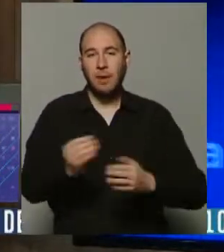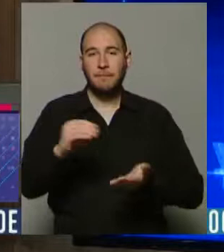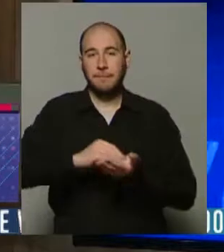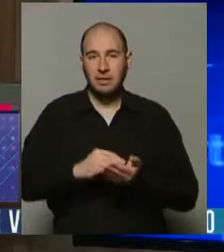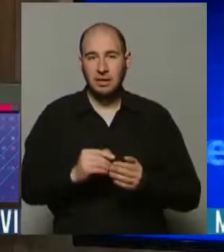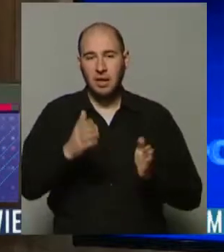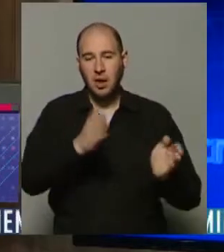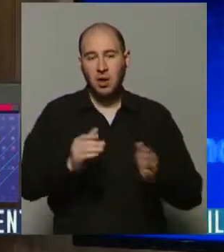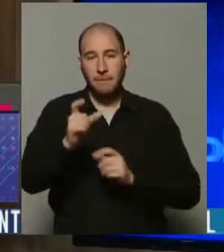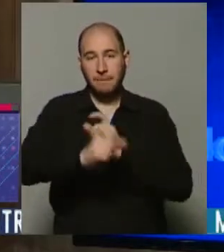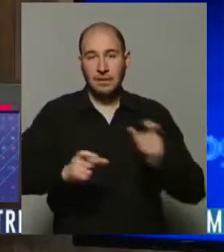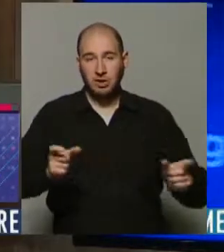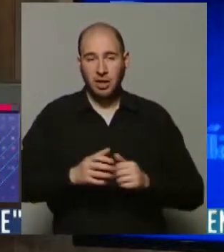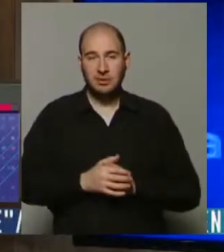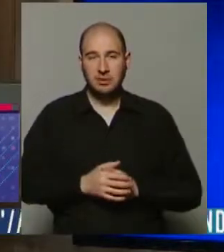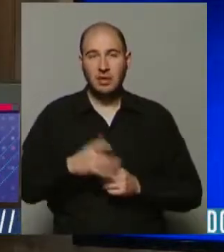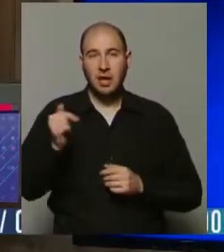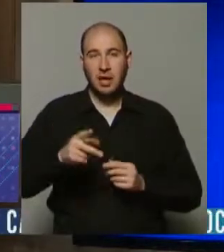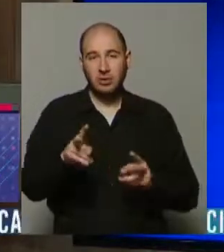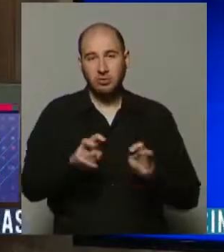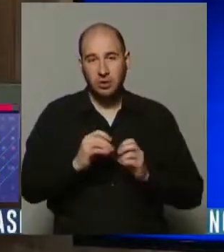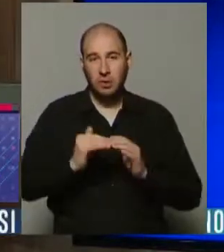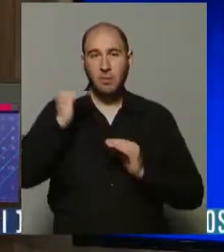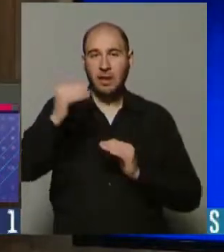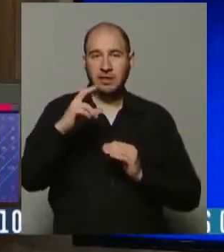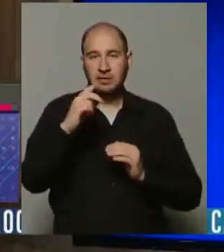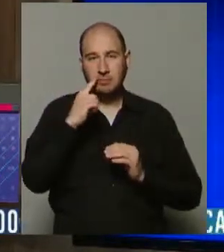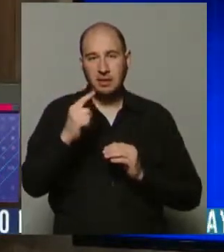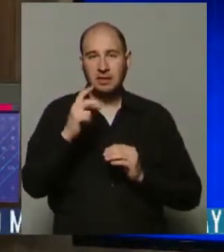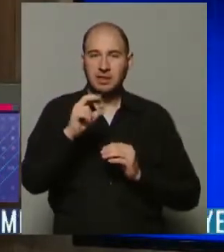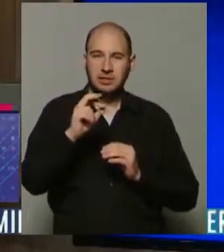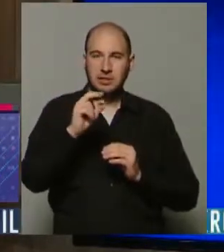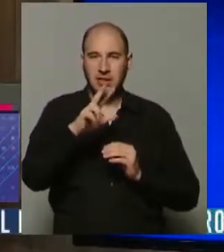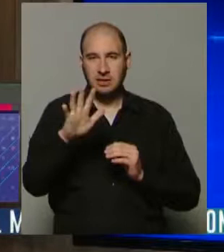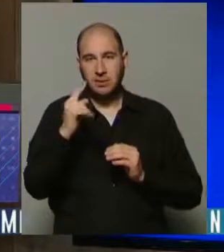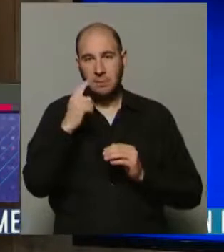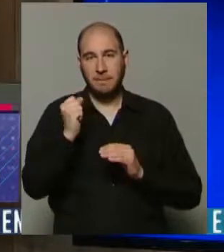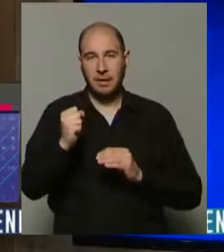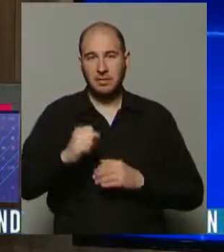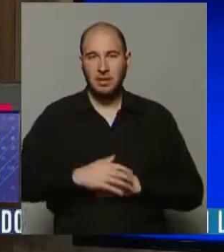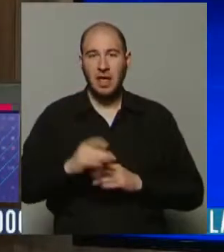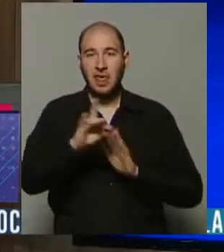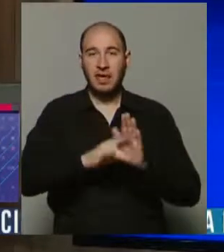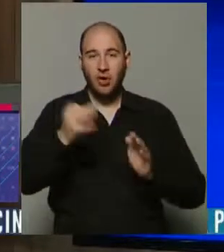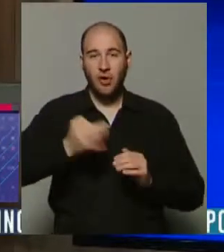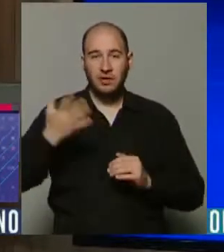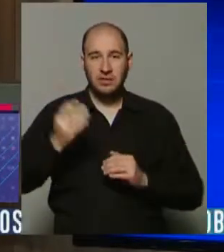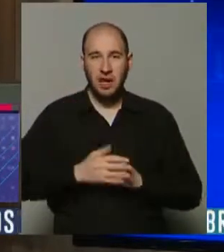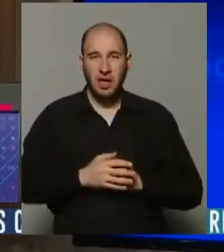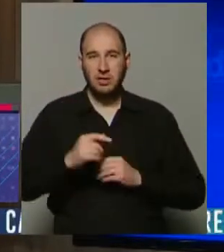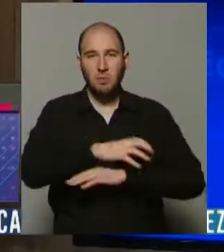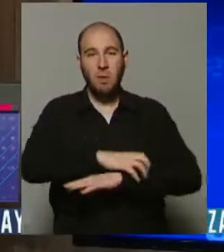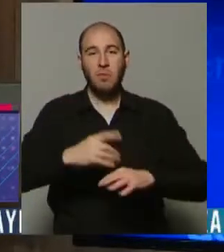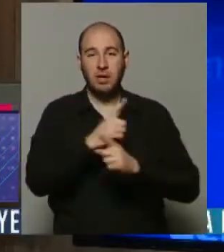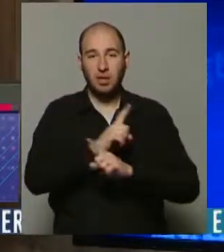una serie de personas que todavía tienen un ingreso por arriba de los 30.000, 35.000 pesos y según los datos oficiales no serían